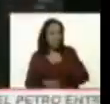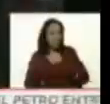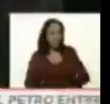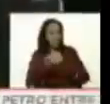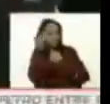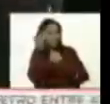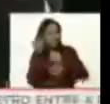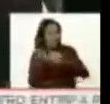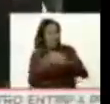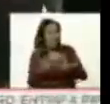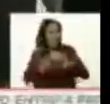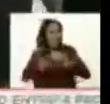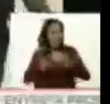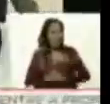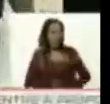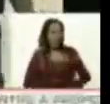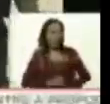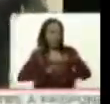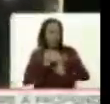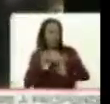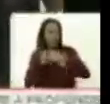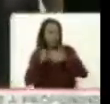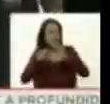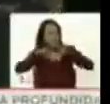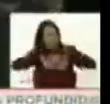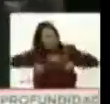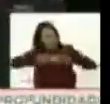desde ahora en adelante, pues, porque empecé a investigar.